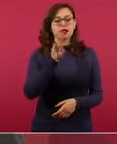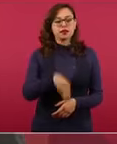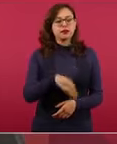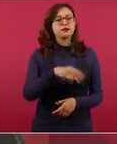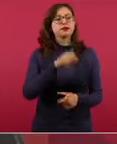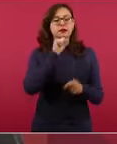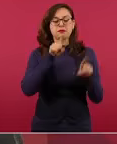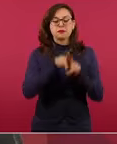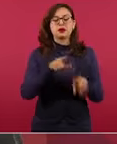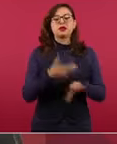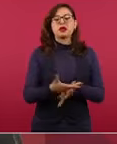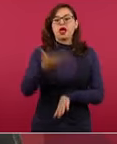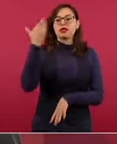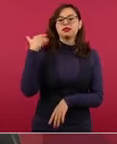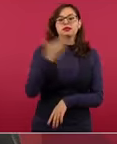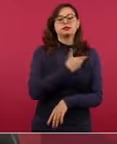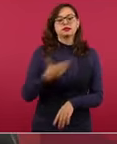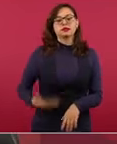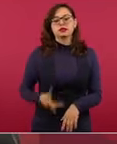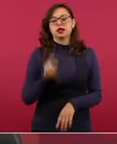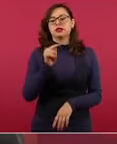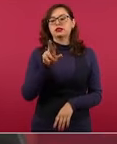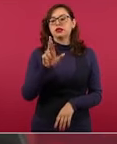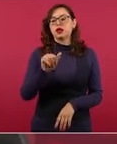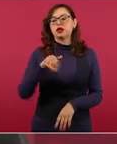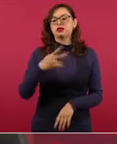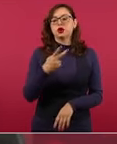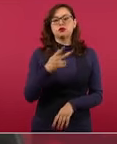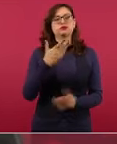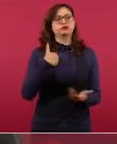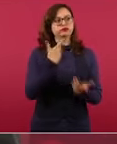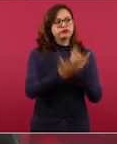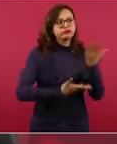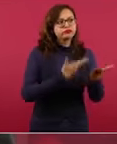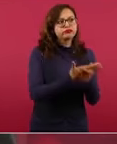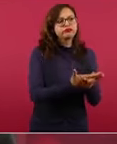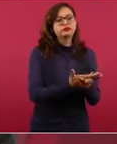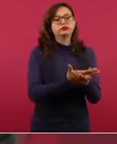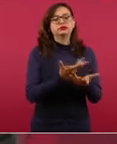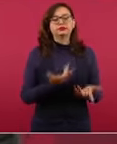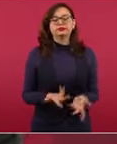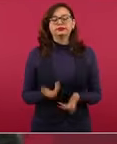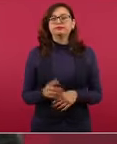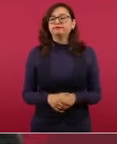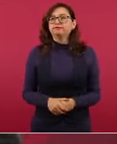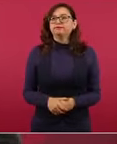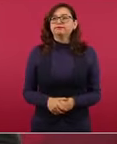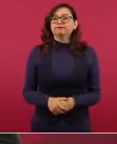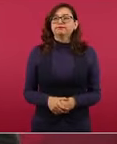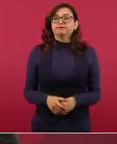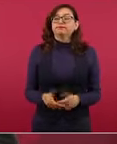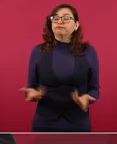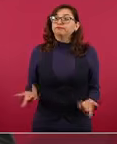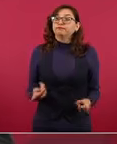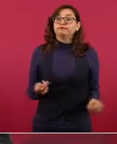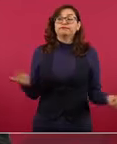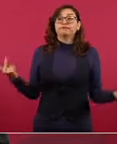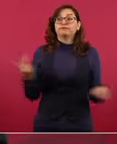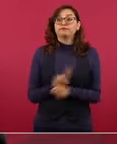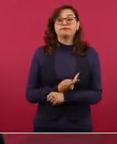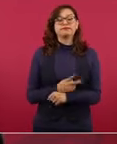hecho porque hay una realidad que a ellos les cuesta mucho trabajo